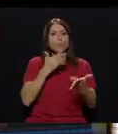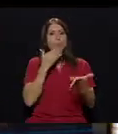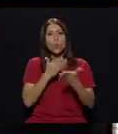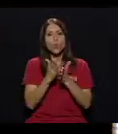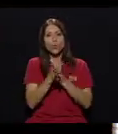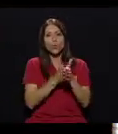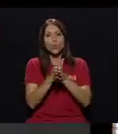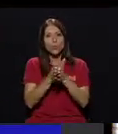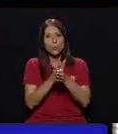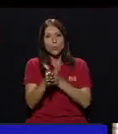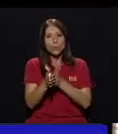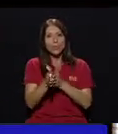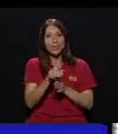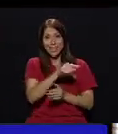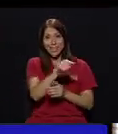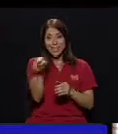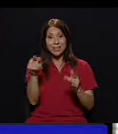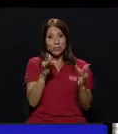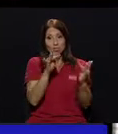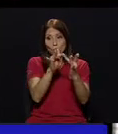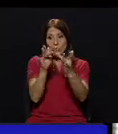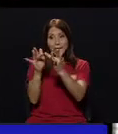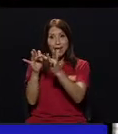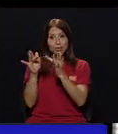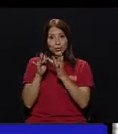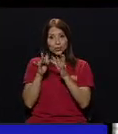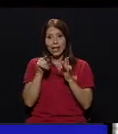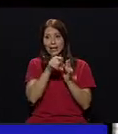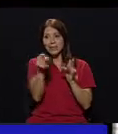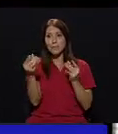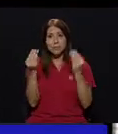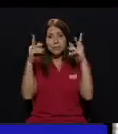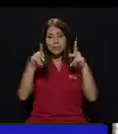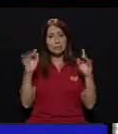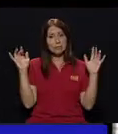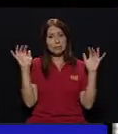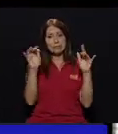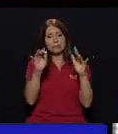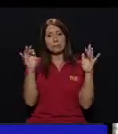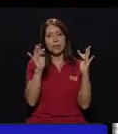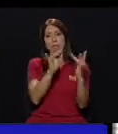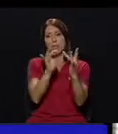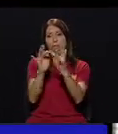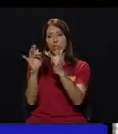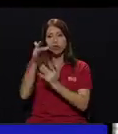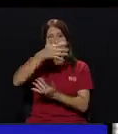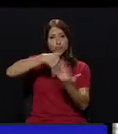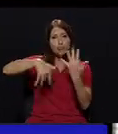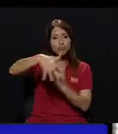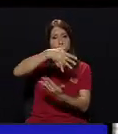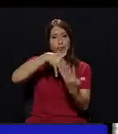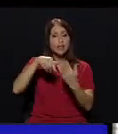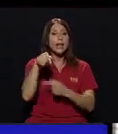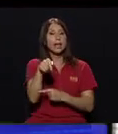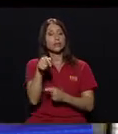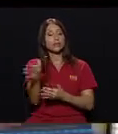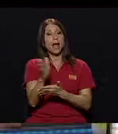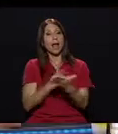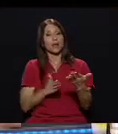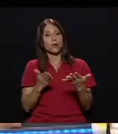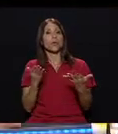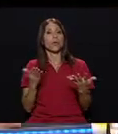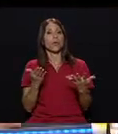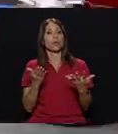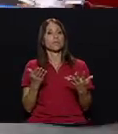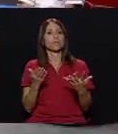sido como algo demasiado bien pensado y nos ha ido funcionando bien. Y también